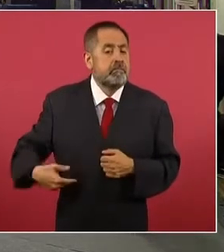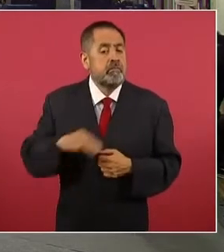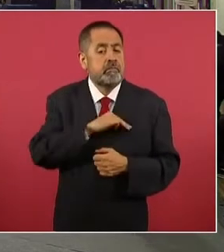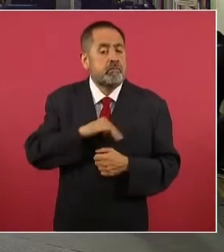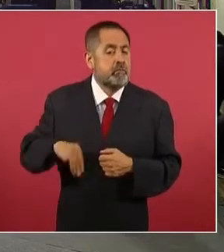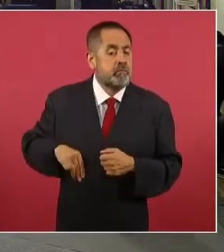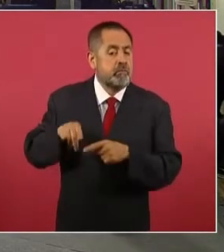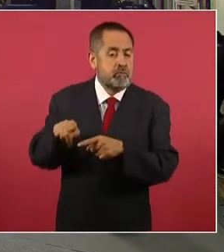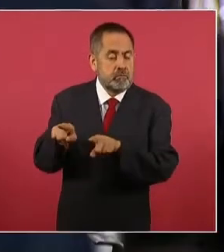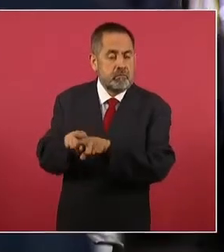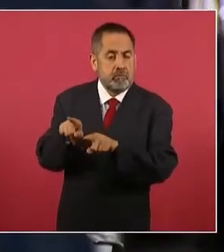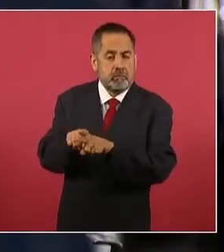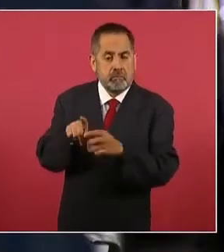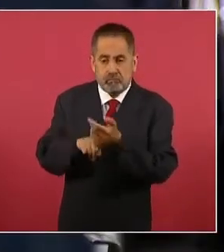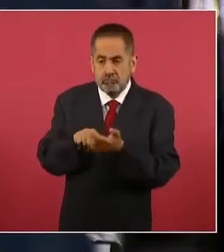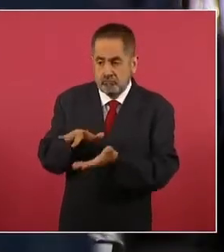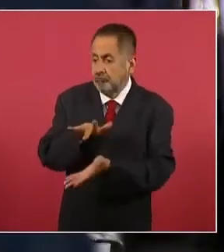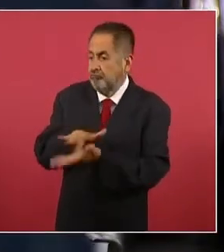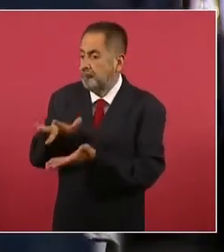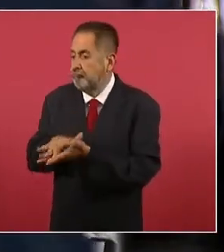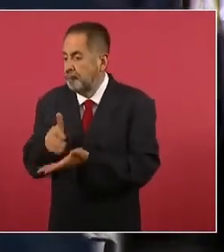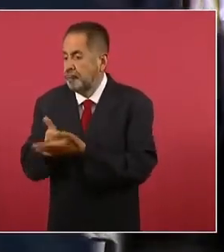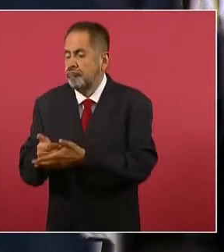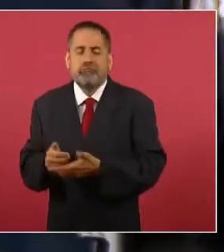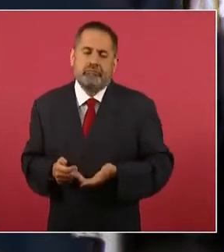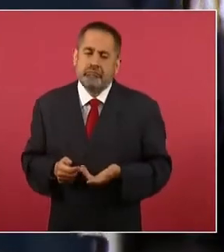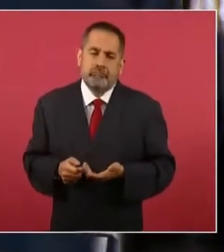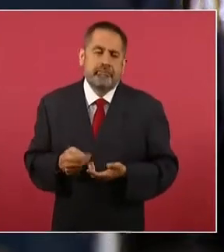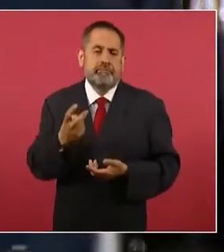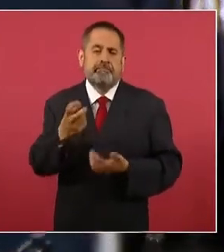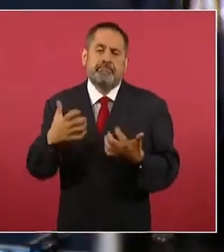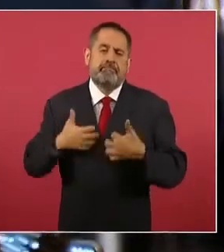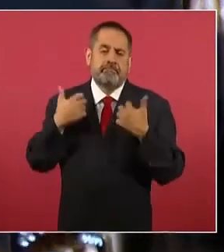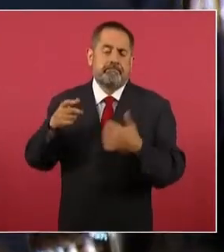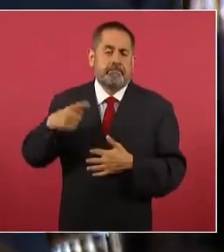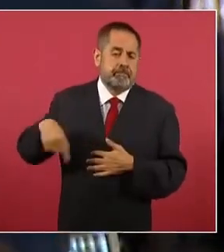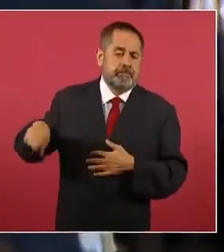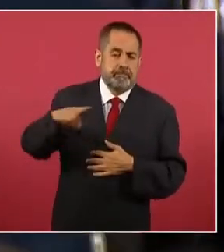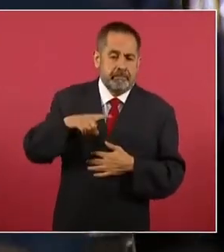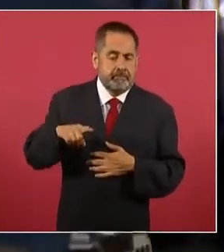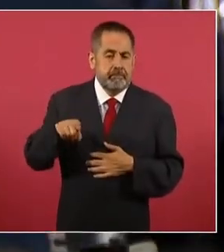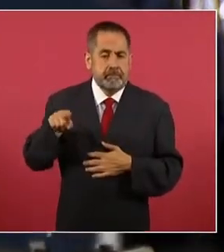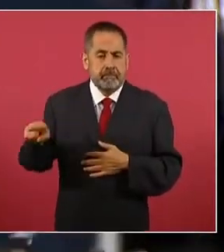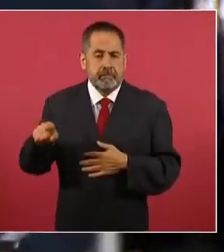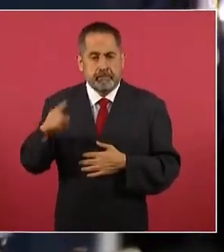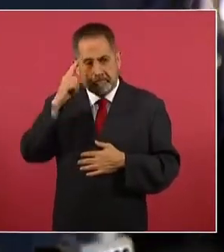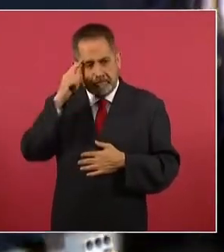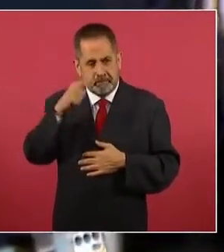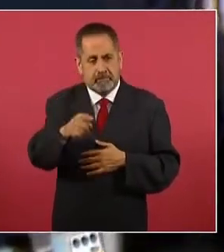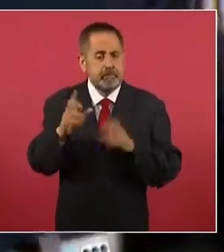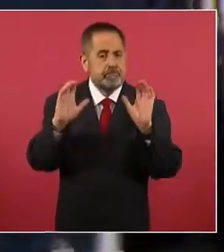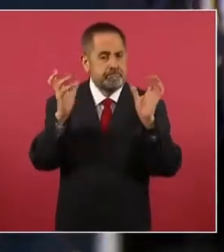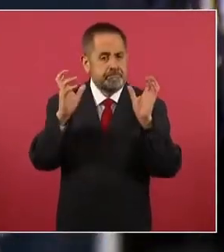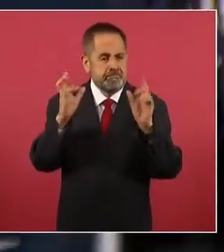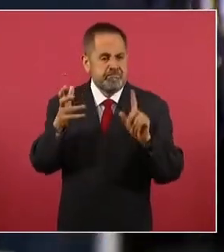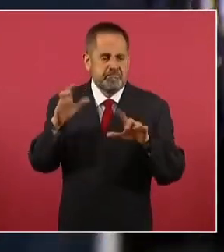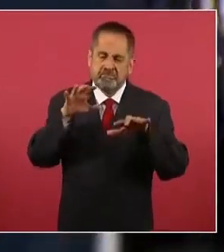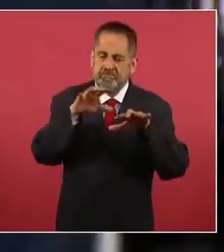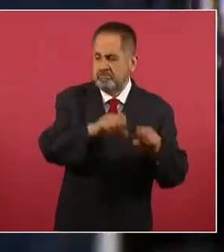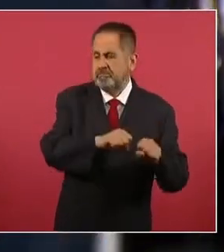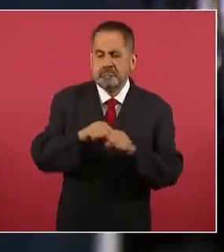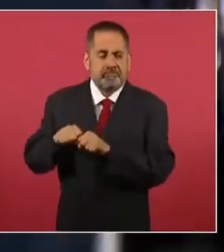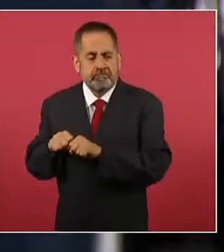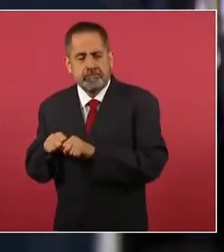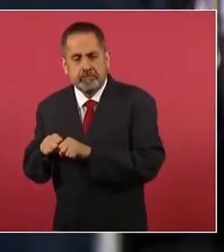la localidad, en lugar de apoyarlos, pues la gente se enojó, retuvo, entiendo yo, a una patrulla. No pasó